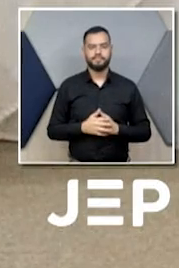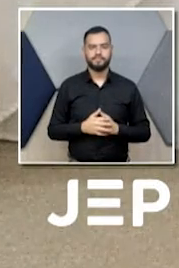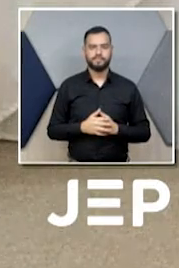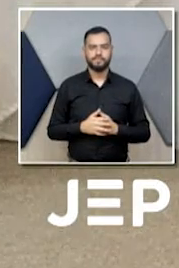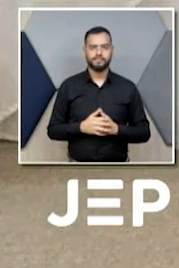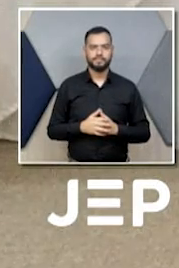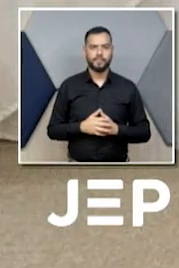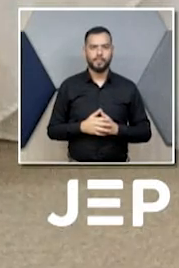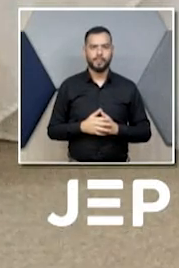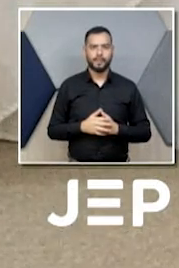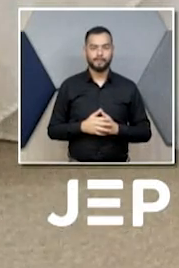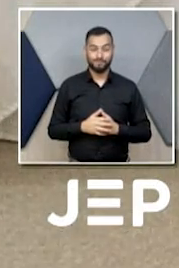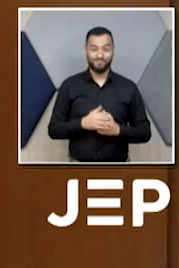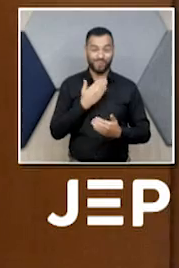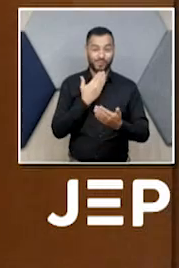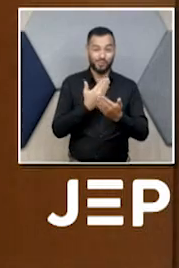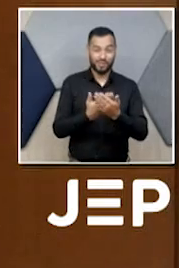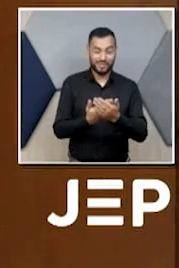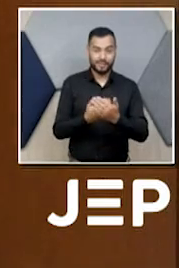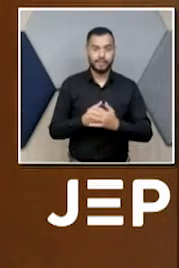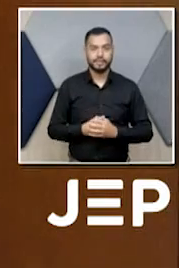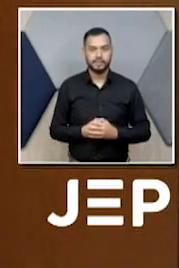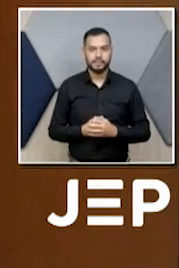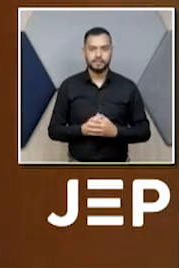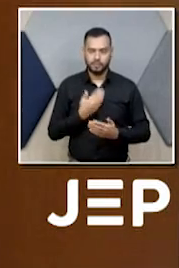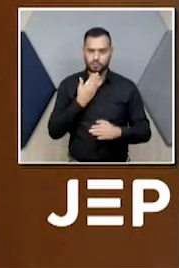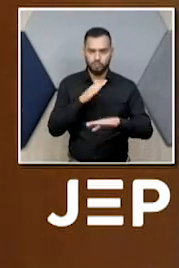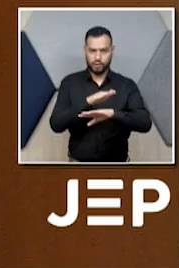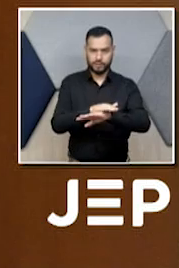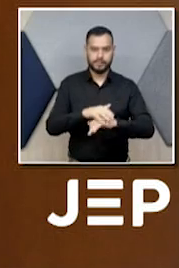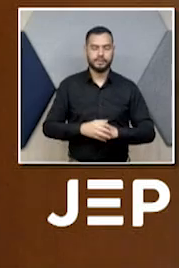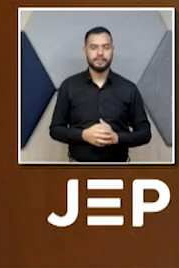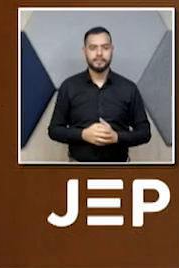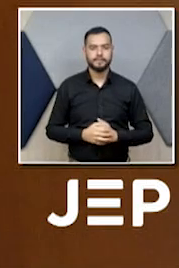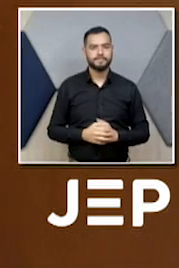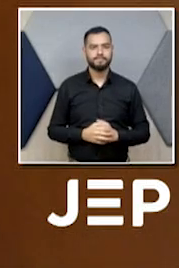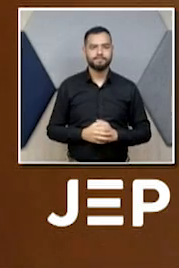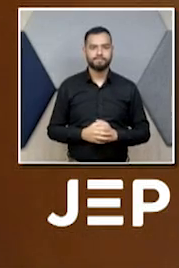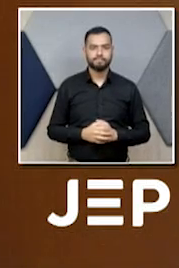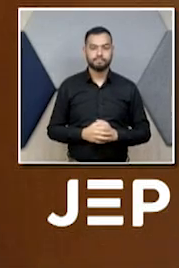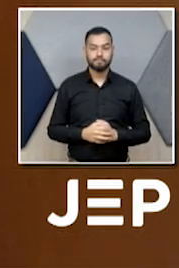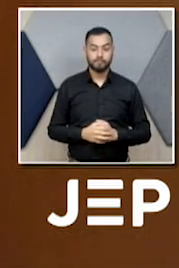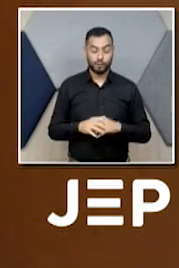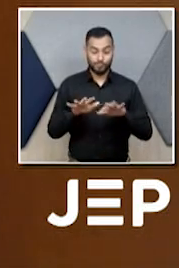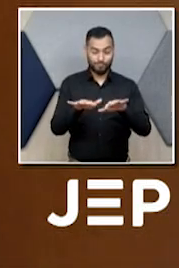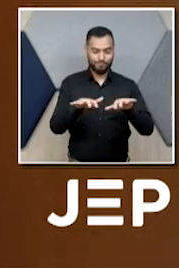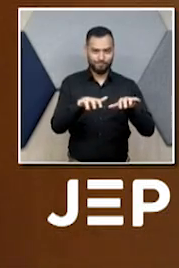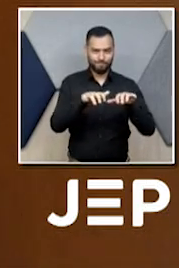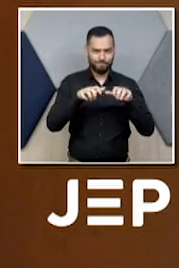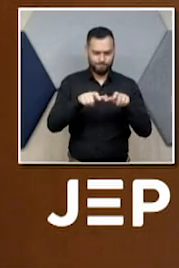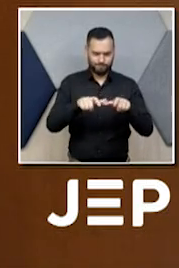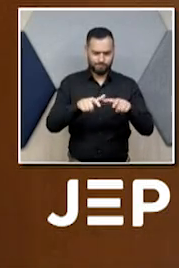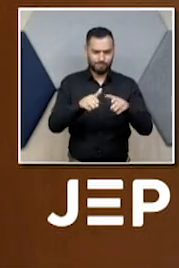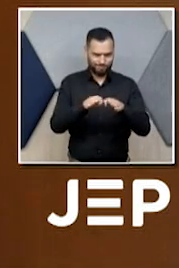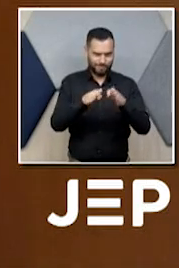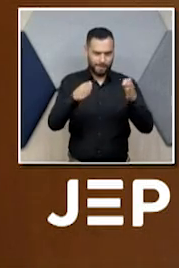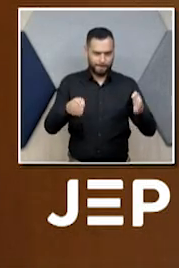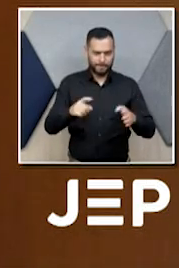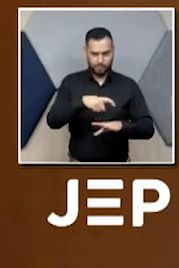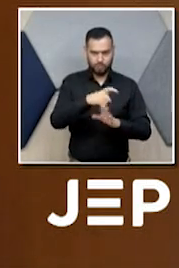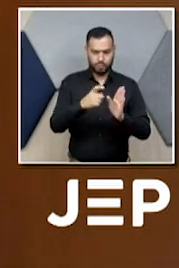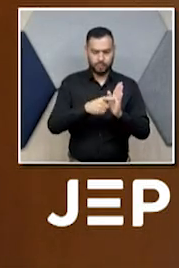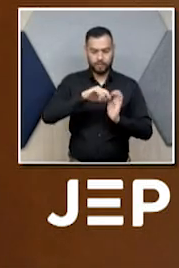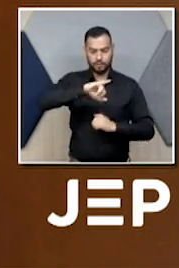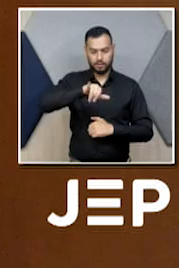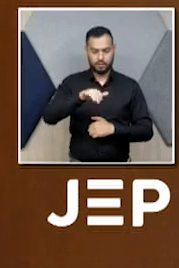Muchas gracias, muy buenas tardes. La plenaria de la Jurisdicción Especial para la Paz, en atención a lo